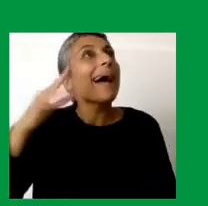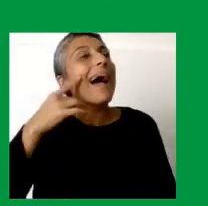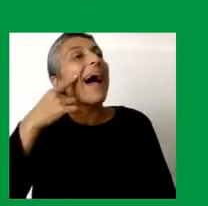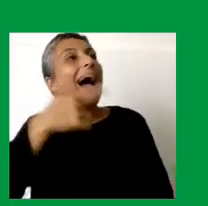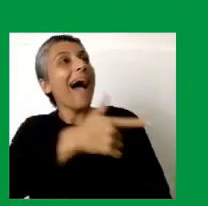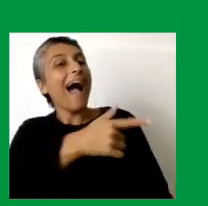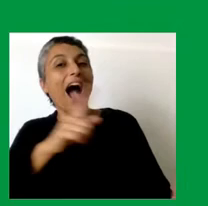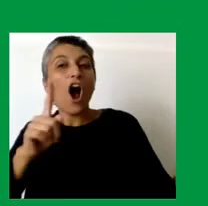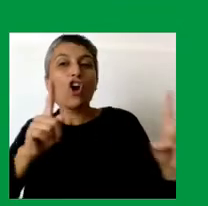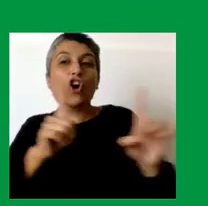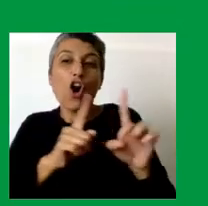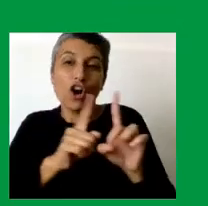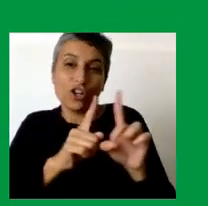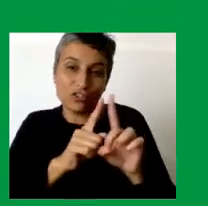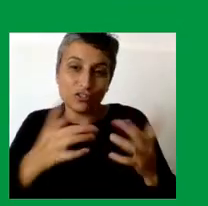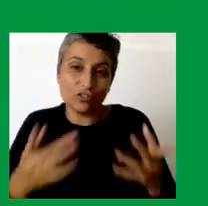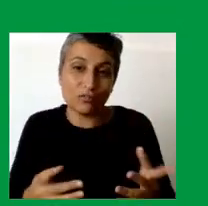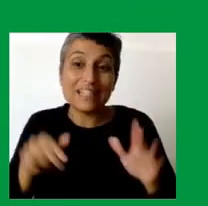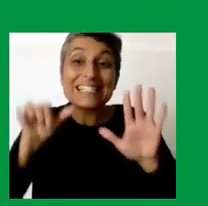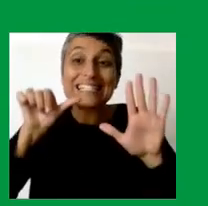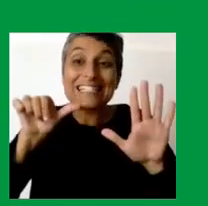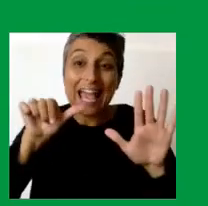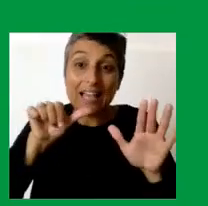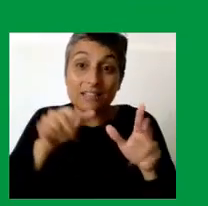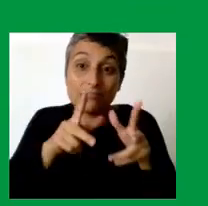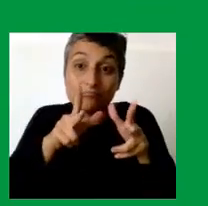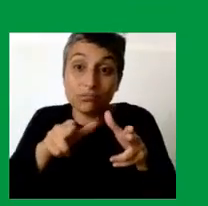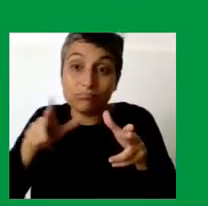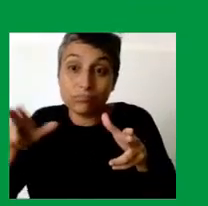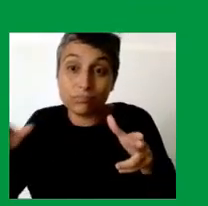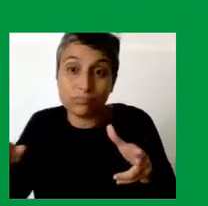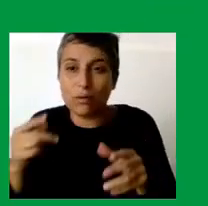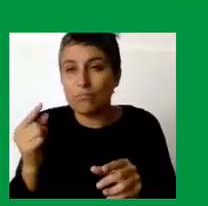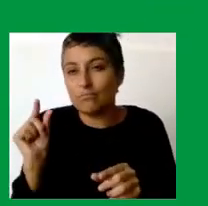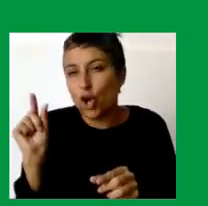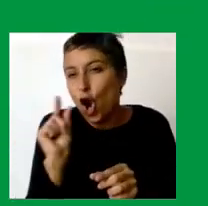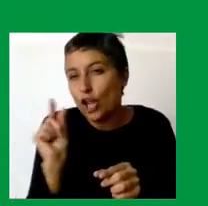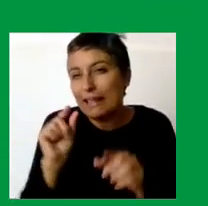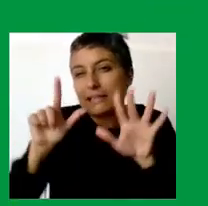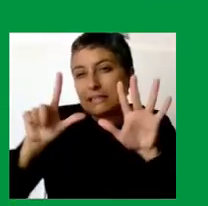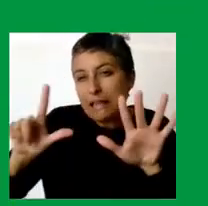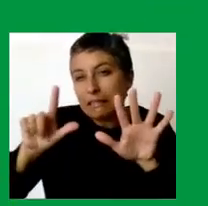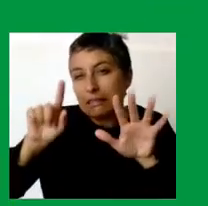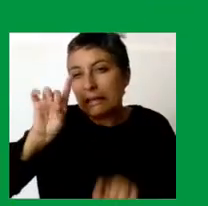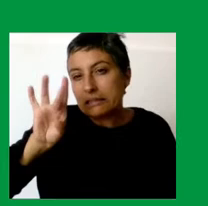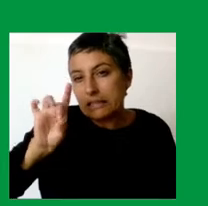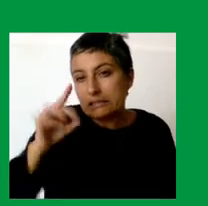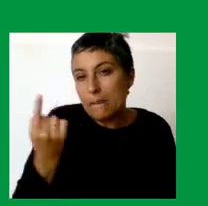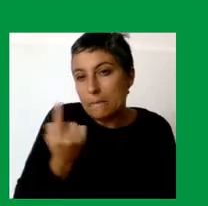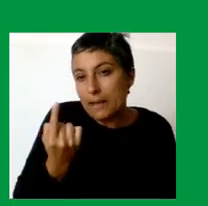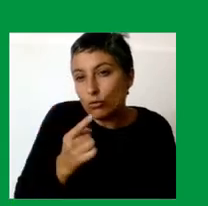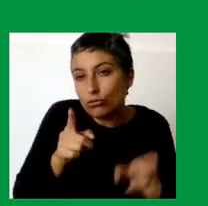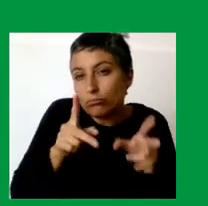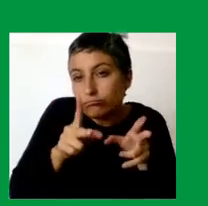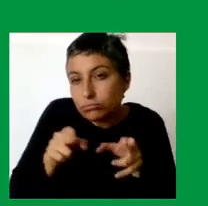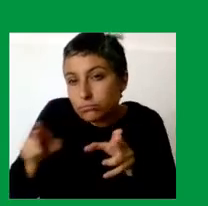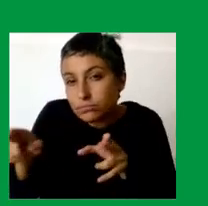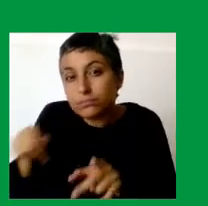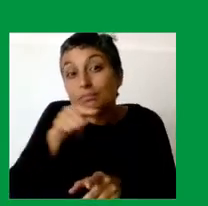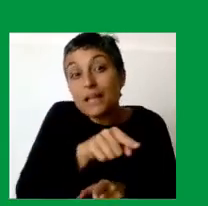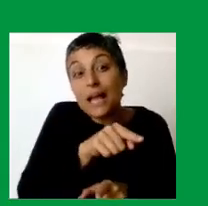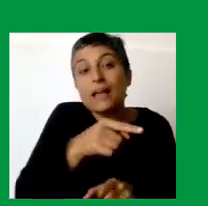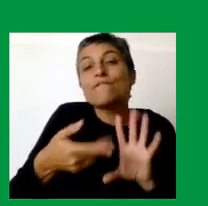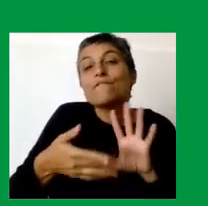formatos breves, un podcast que tenga 6 capítulos de pocos minutos, entre 7 y 15 minutos, en el que Marie Curie